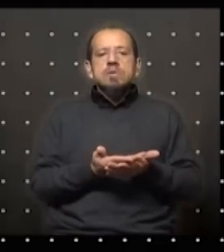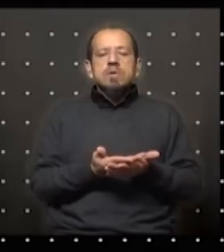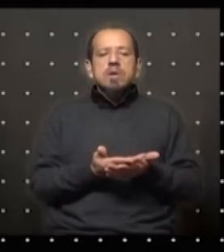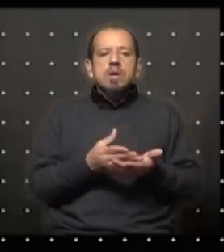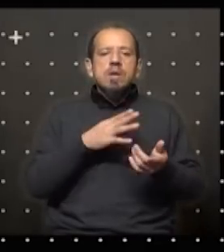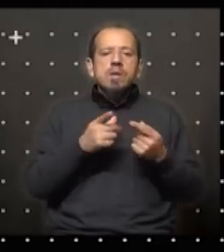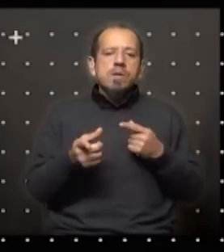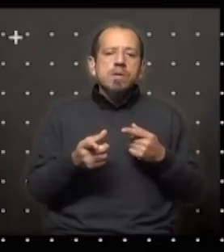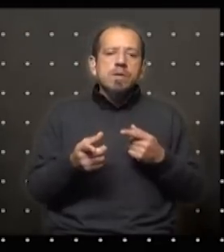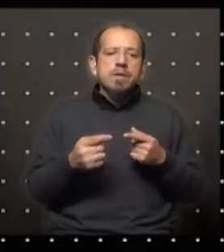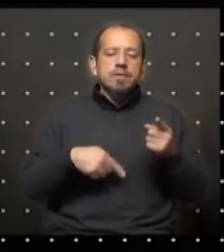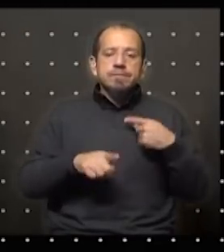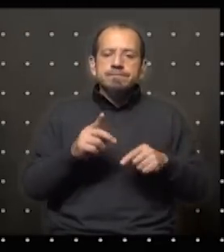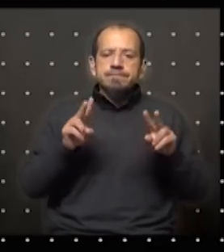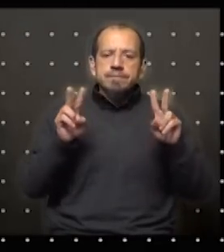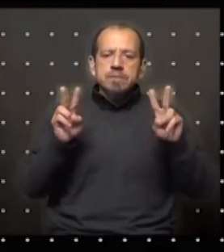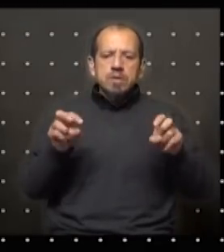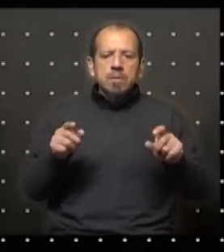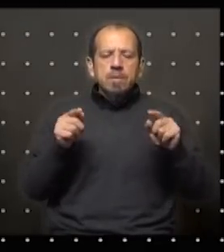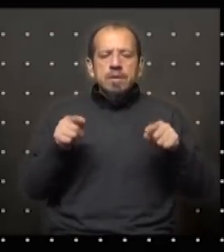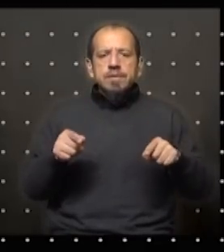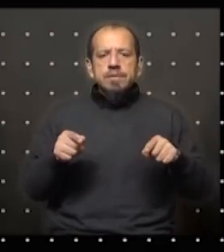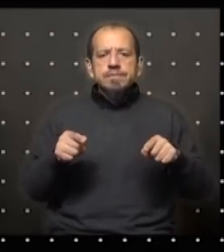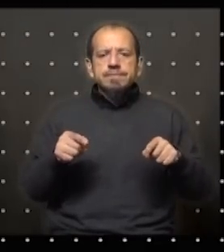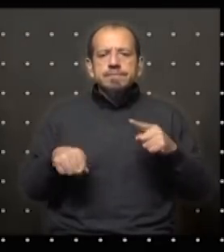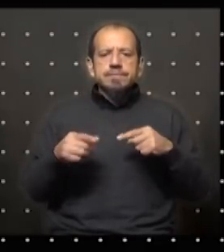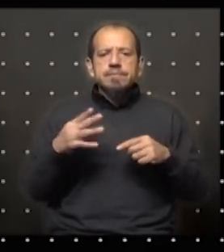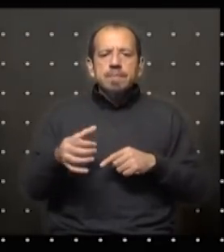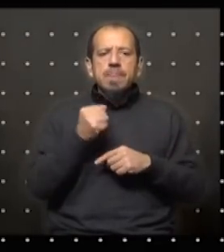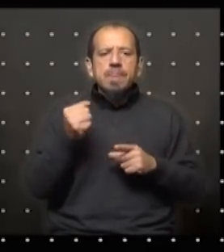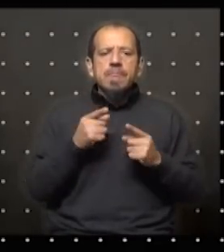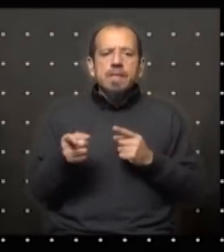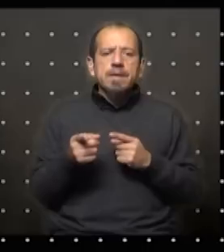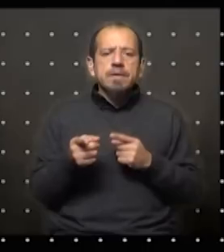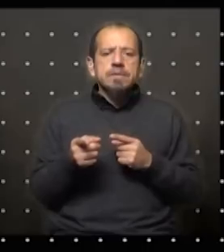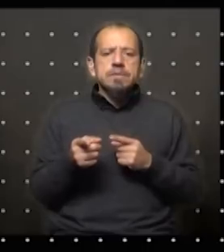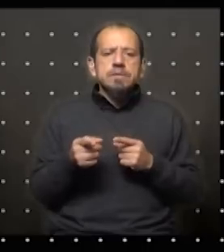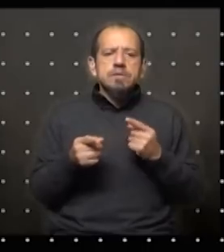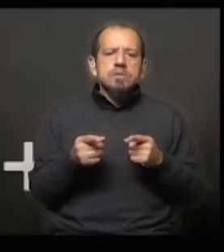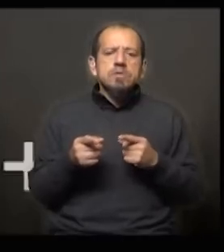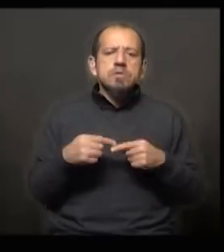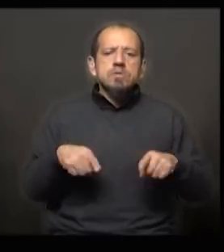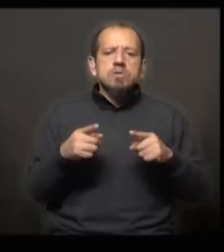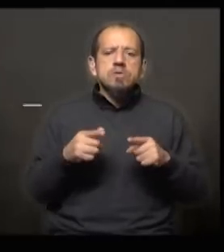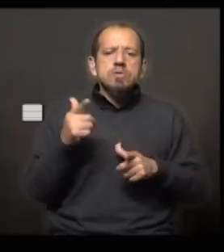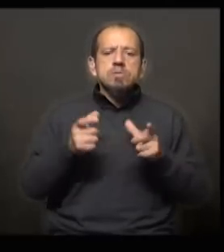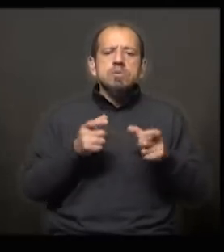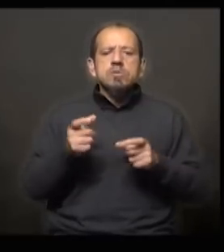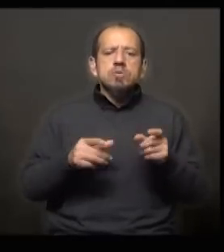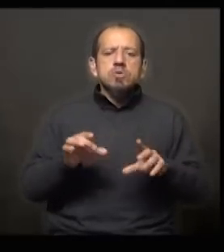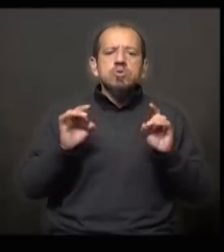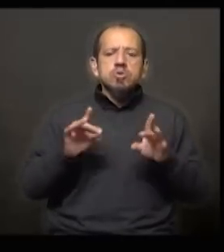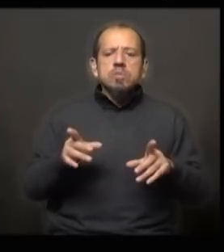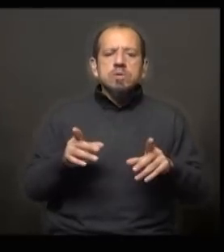que hay un sesgo bastante particular en este tipo de abusos especialmente contra la población migrante solamente